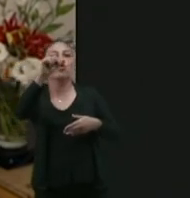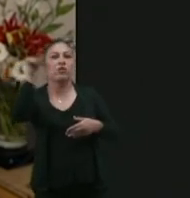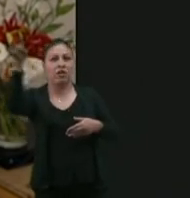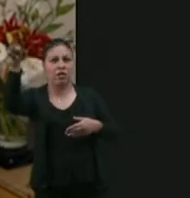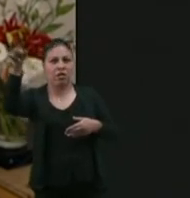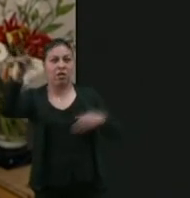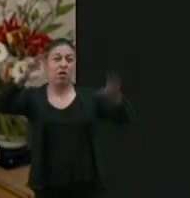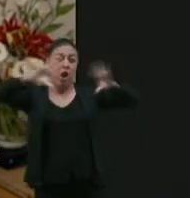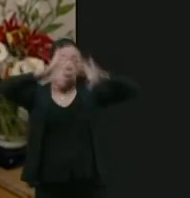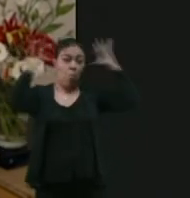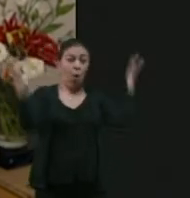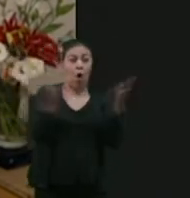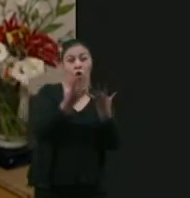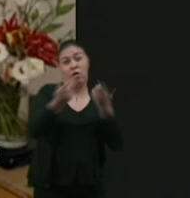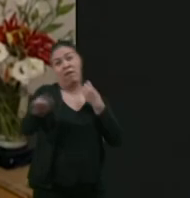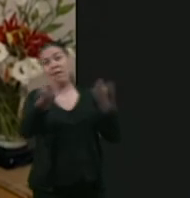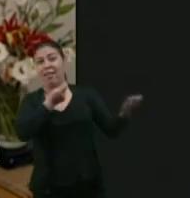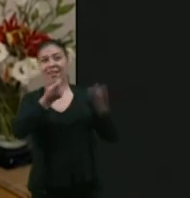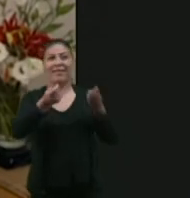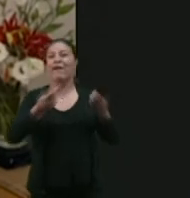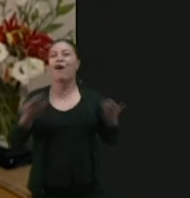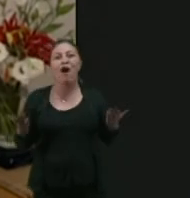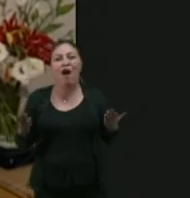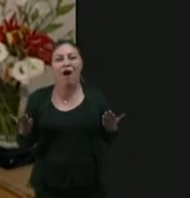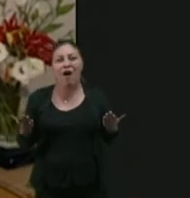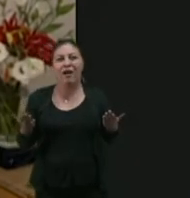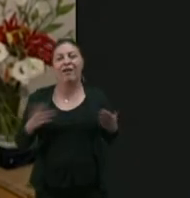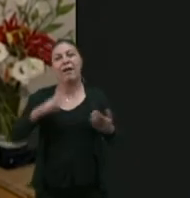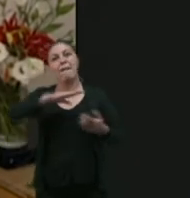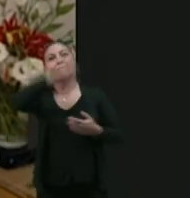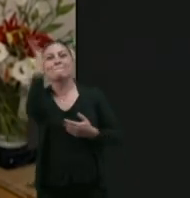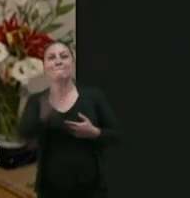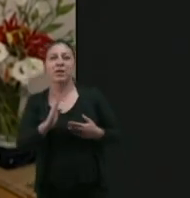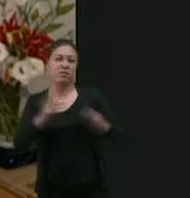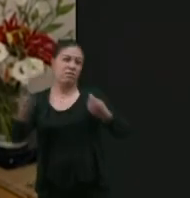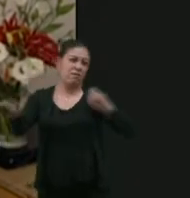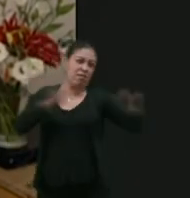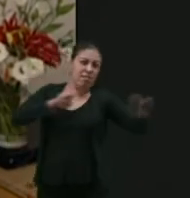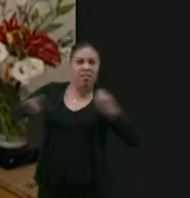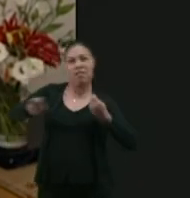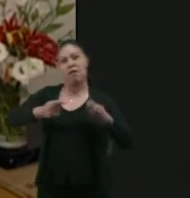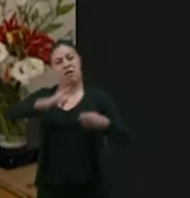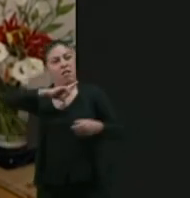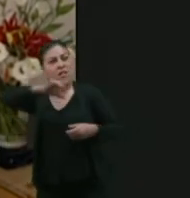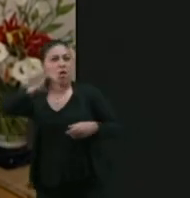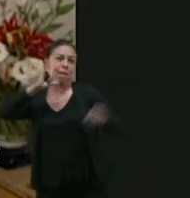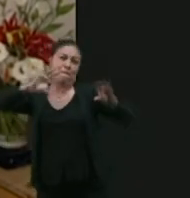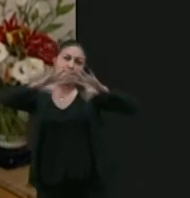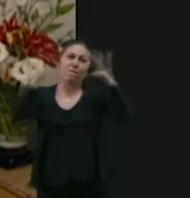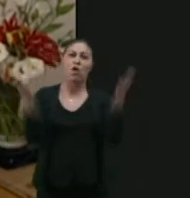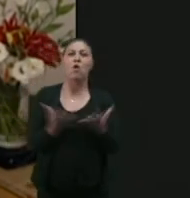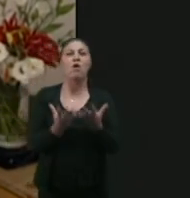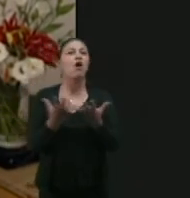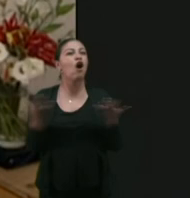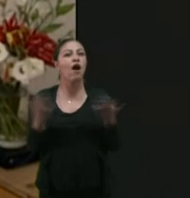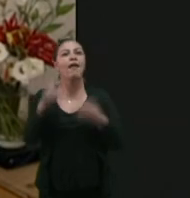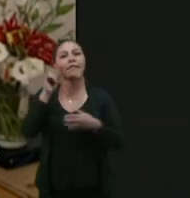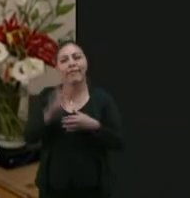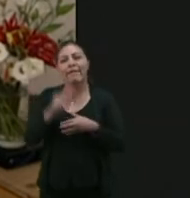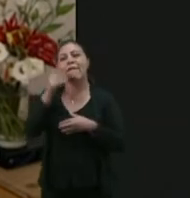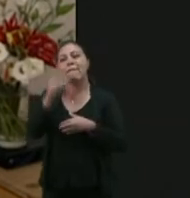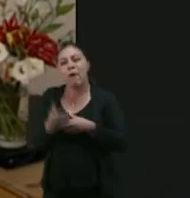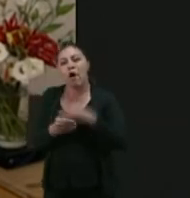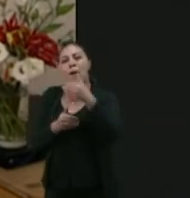globales. Ustedes no escuchan de compañías brasileras locales que se vuelvan líderes globales. Hay un periodo de tiempo